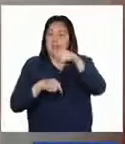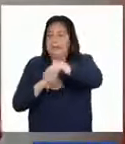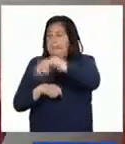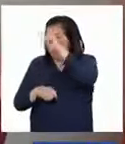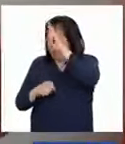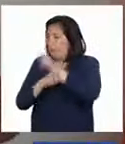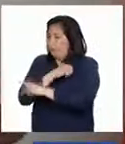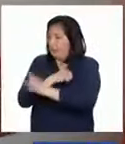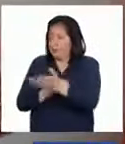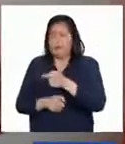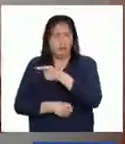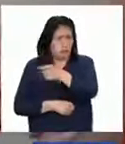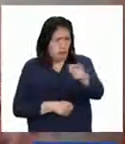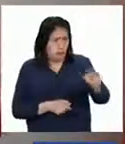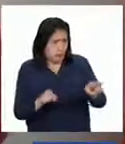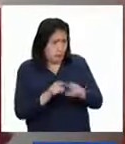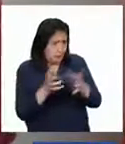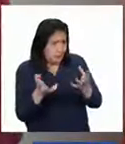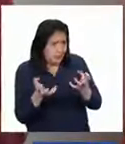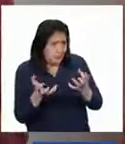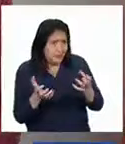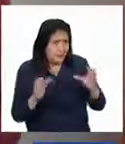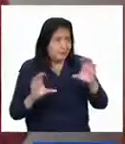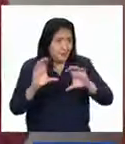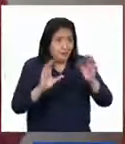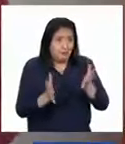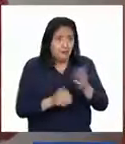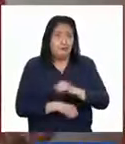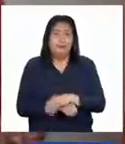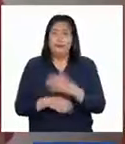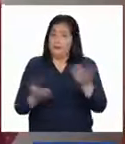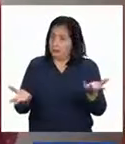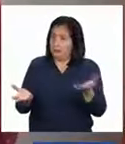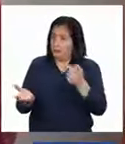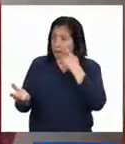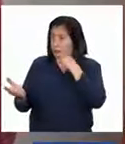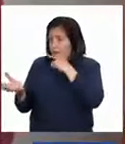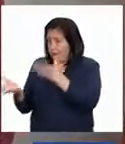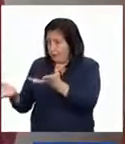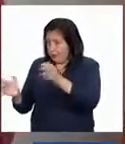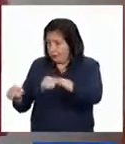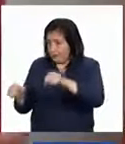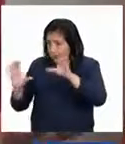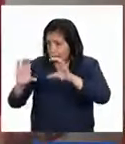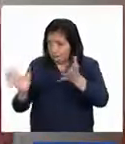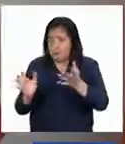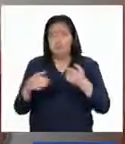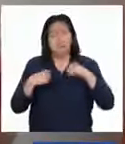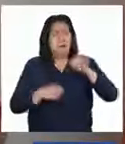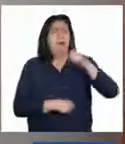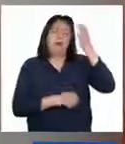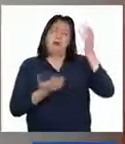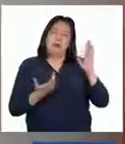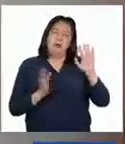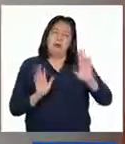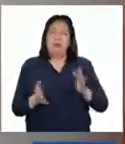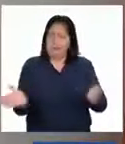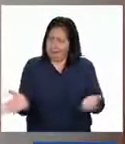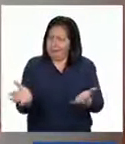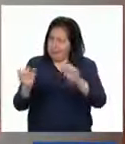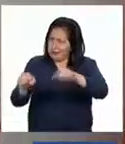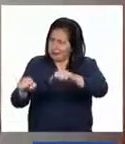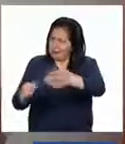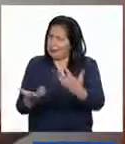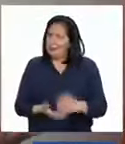país. ¿Ustedes también quieren ser científicos y científicas? Espero que sí y los animo a que